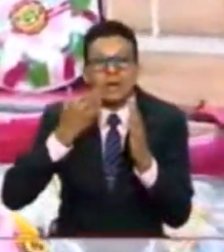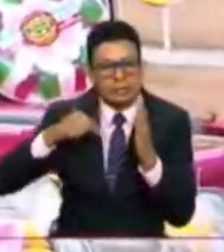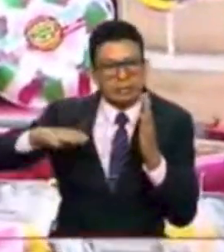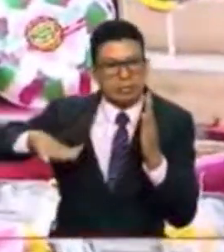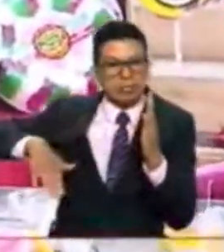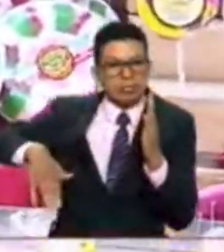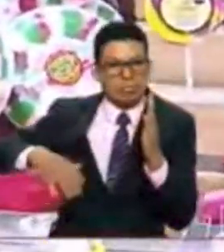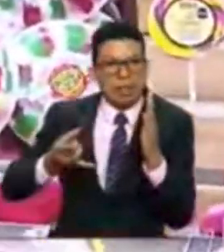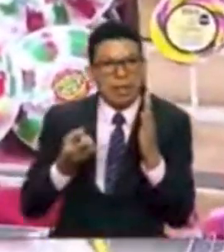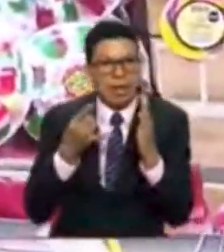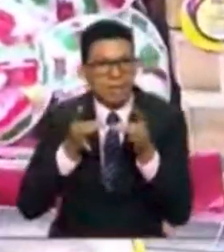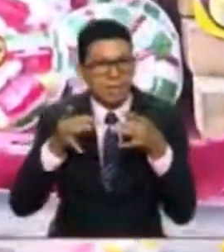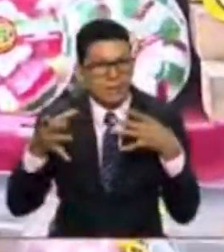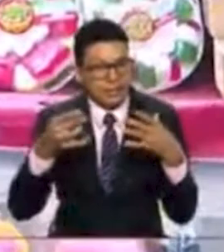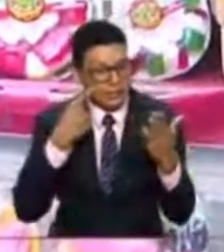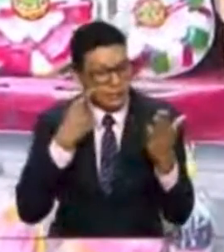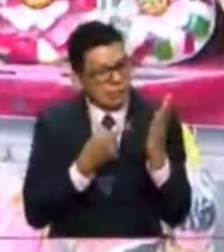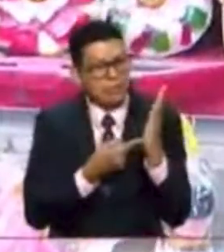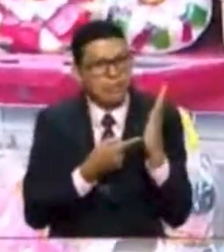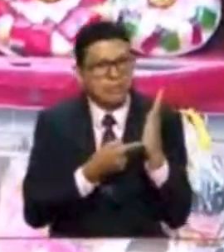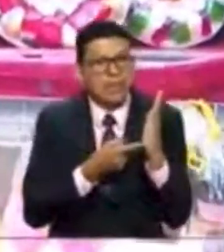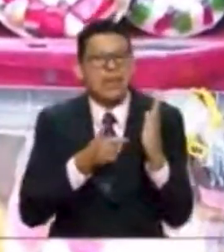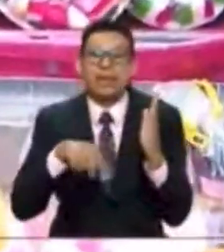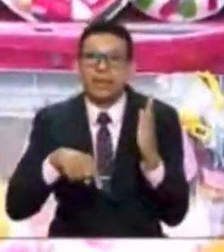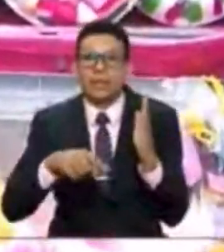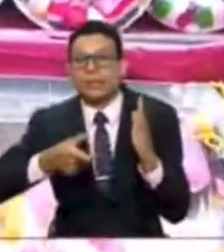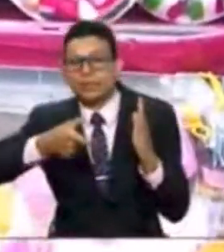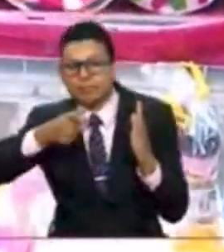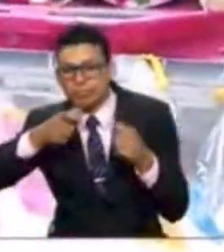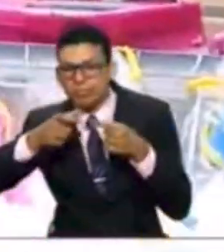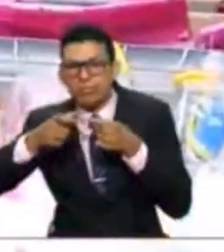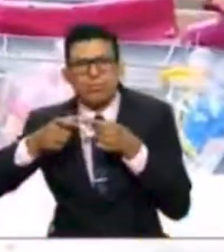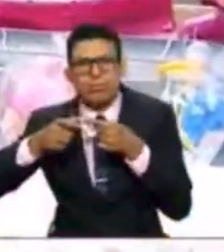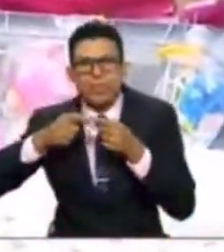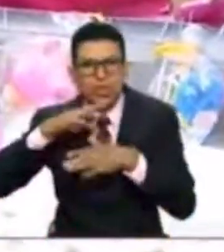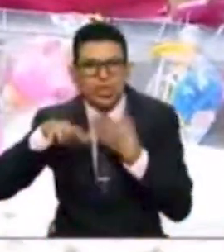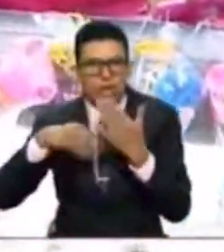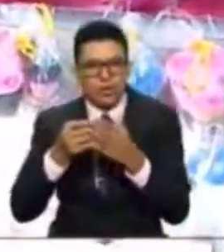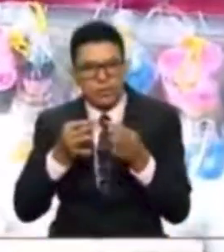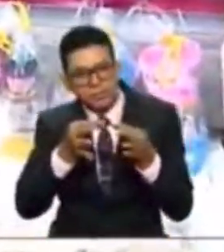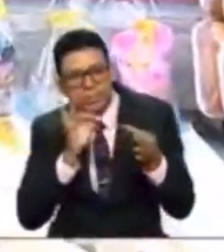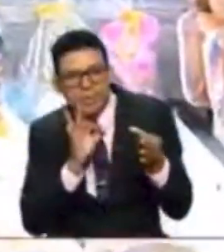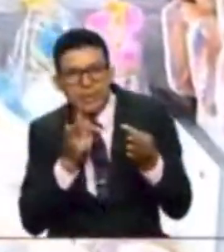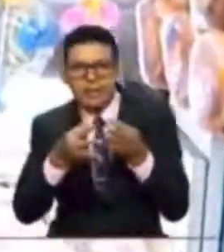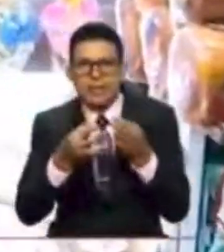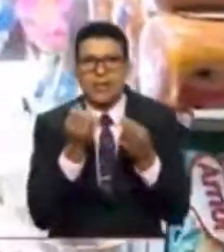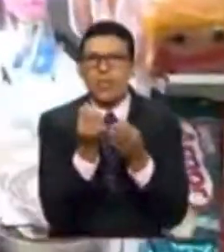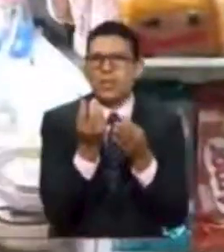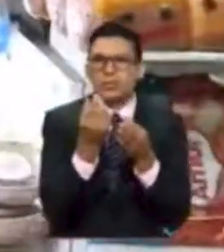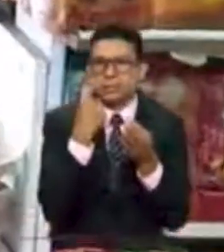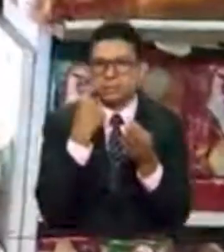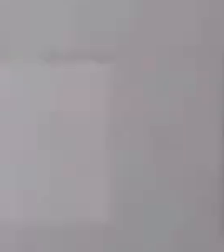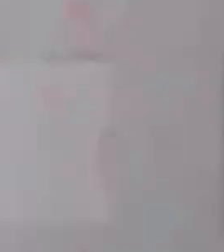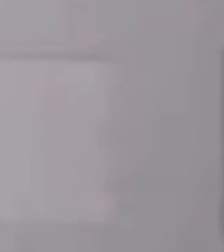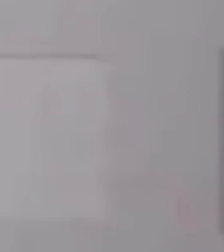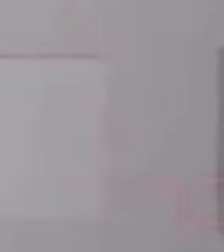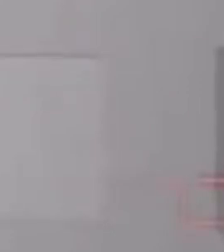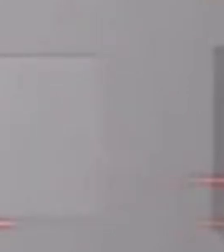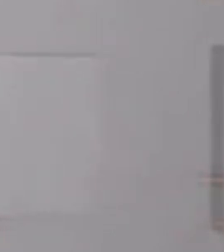evitar intoxicaciones y, por supuesto, del licor, revisando todo lo que tiene que ver con etiquetas y su precio.